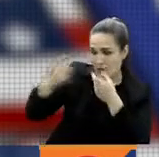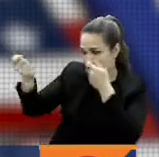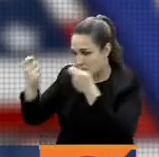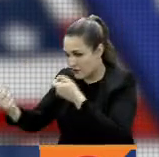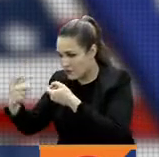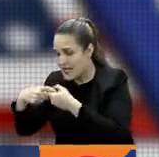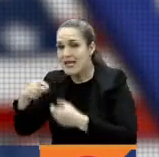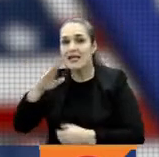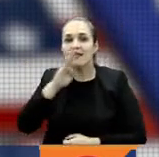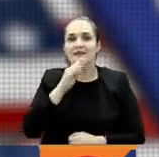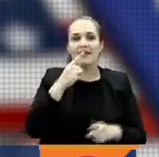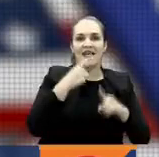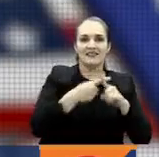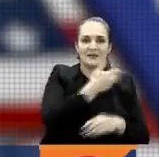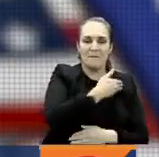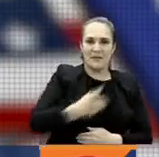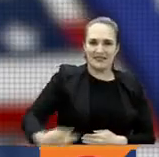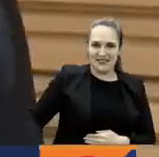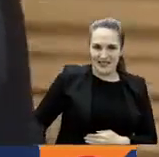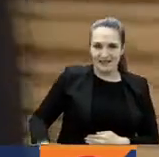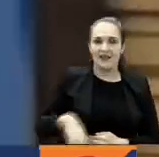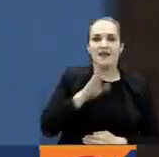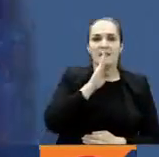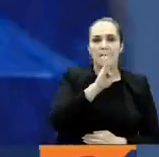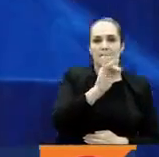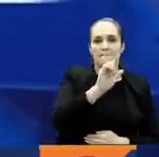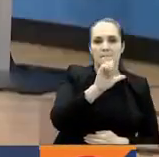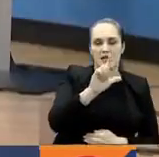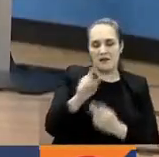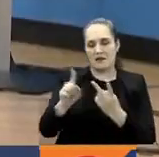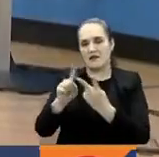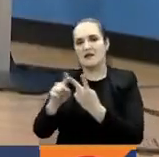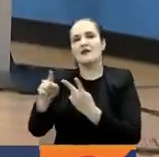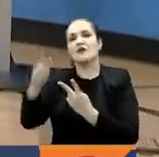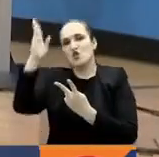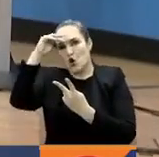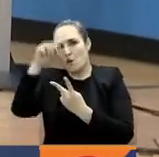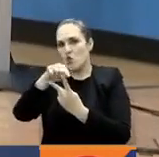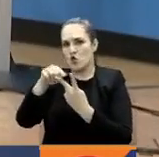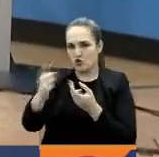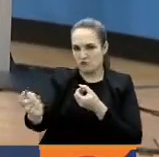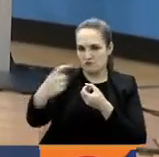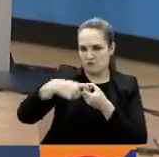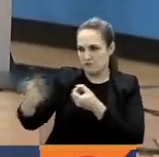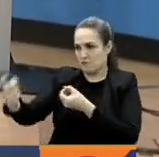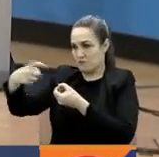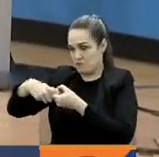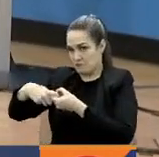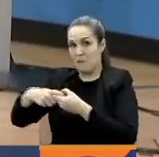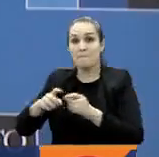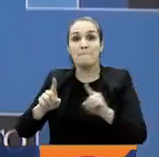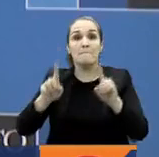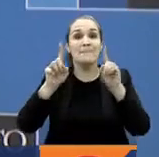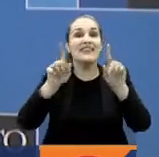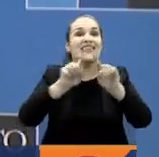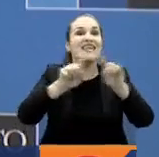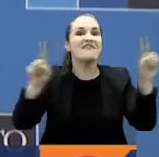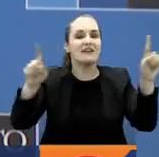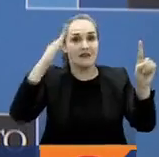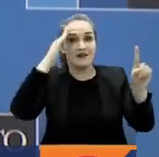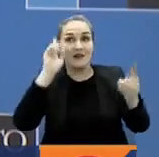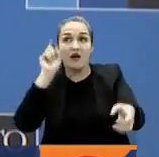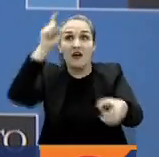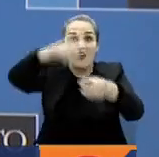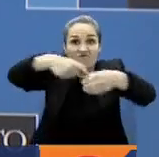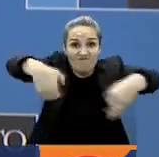1998 y donald trump en 2019 aunque no contempla una cláusula de defensa mutua como sucede con los miembros de la otan se trata de una